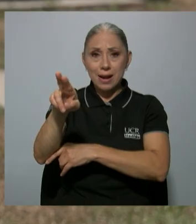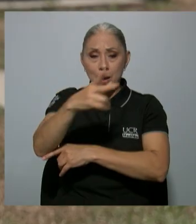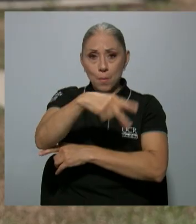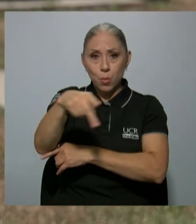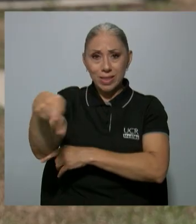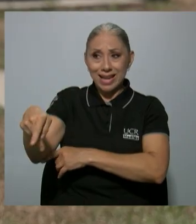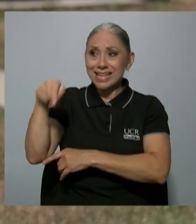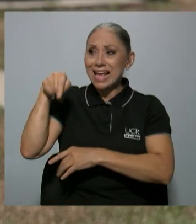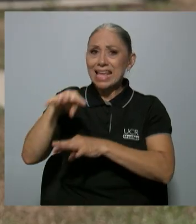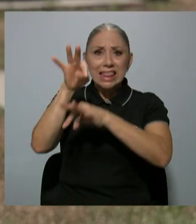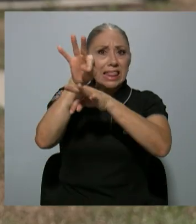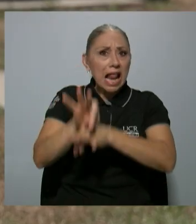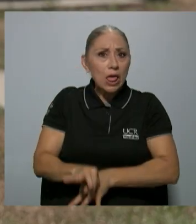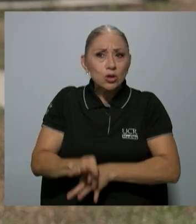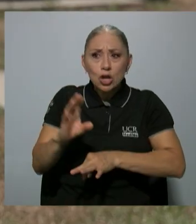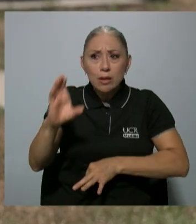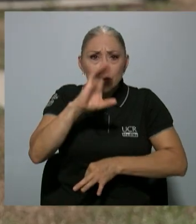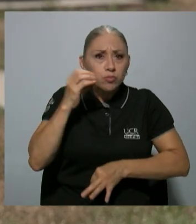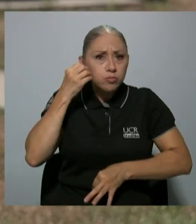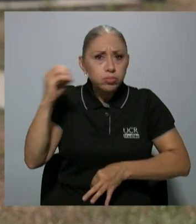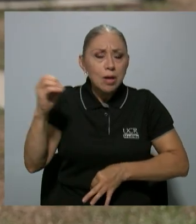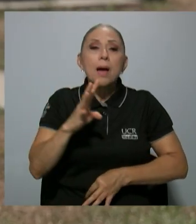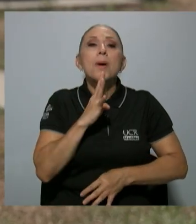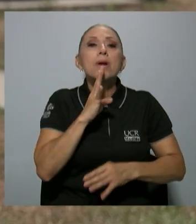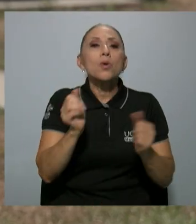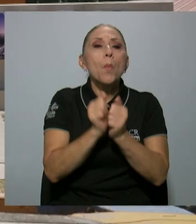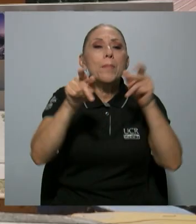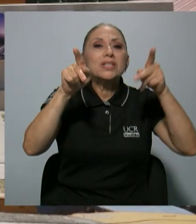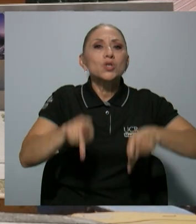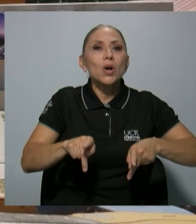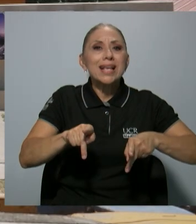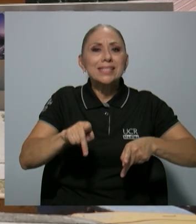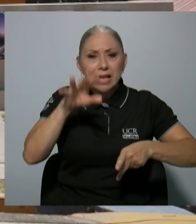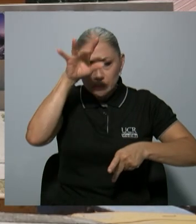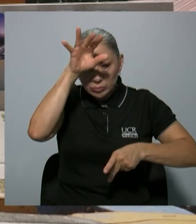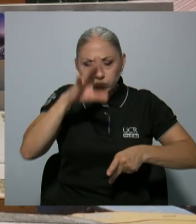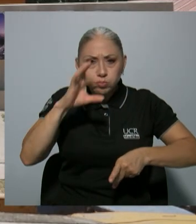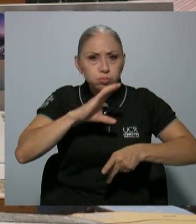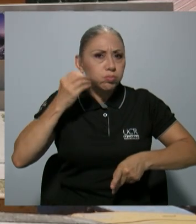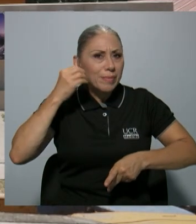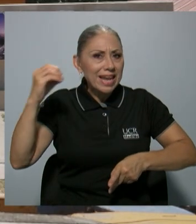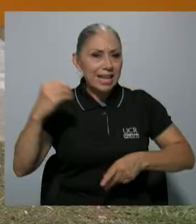zona tradicionalmente minera, y vamos a hablar con las personas sobre la minería.